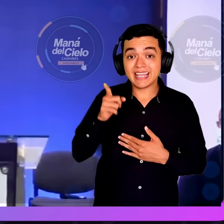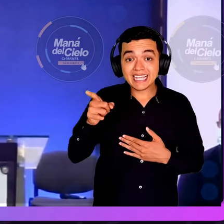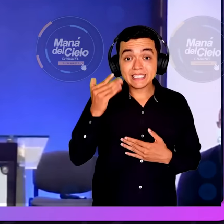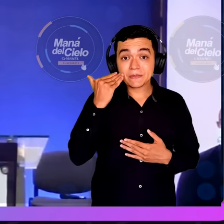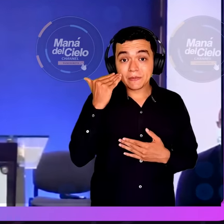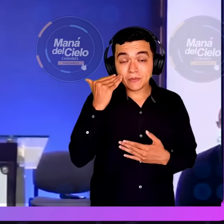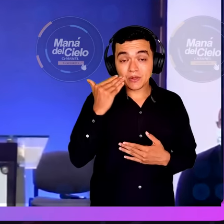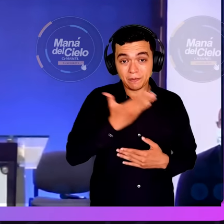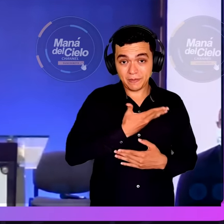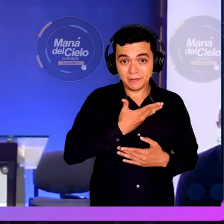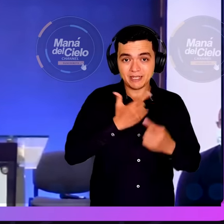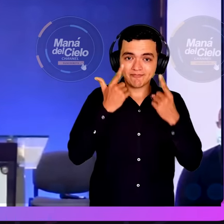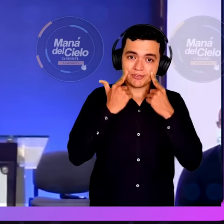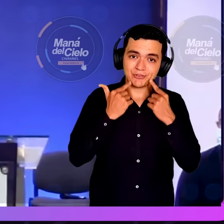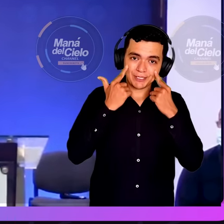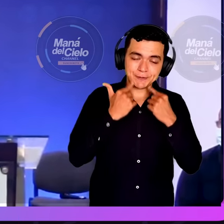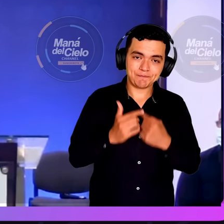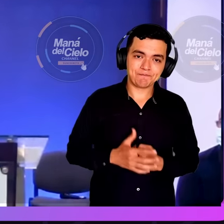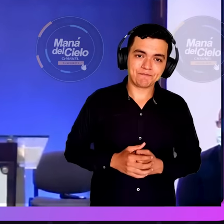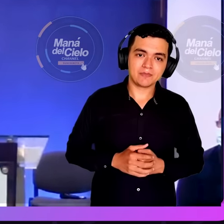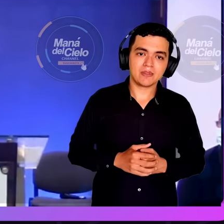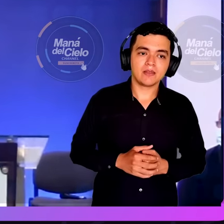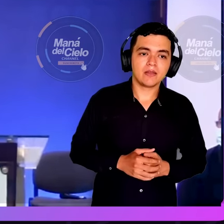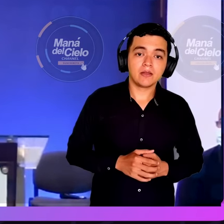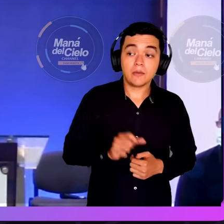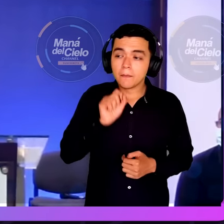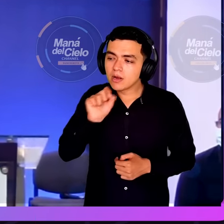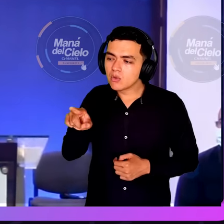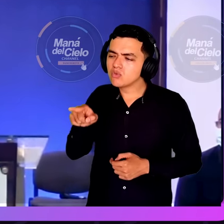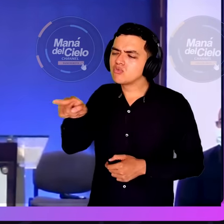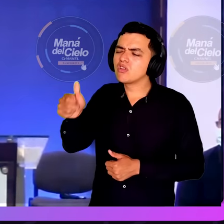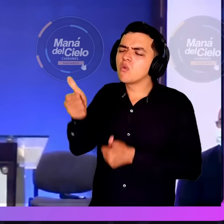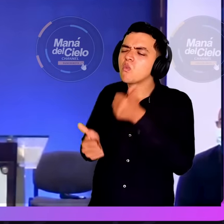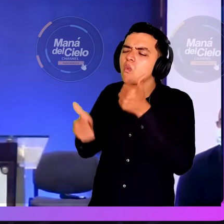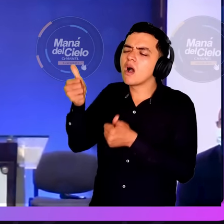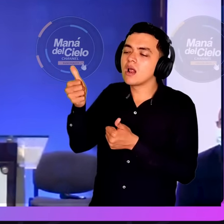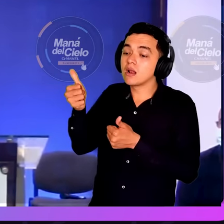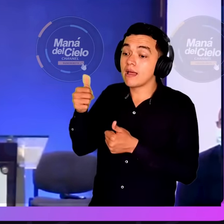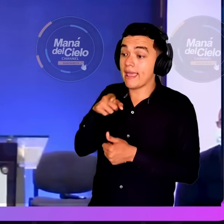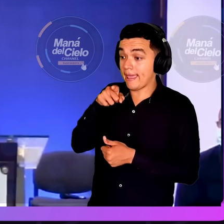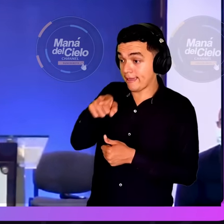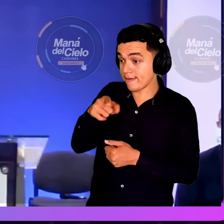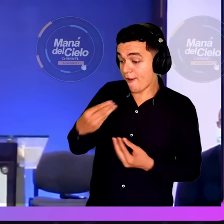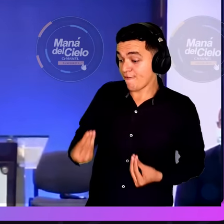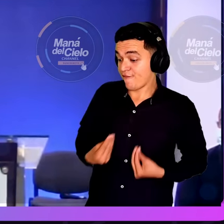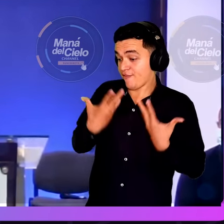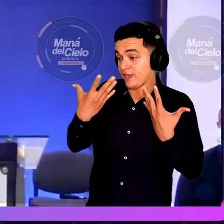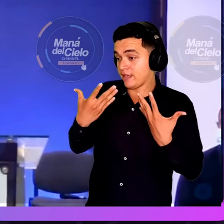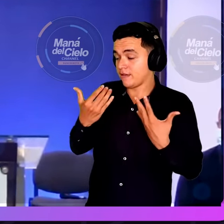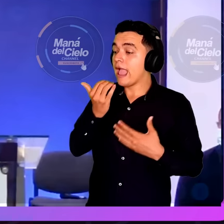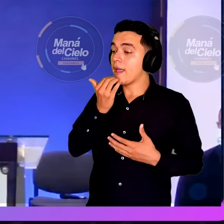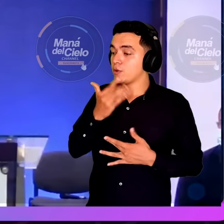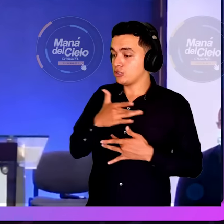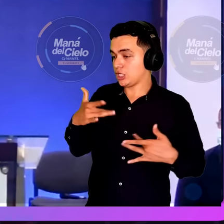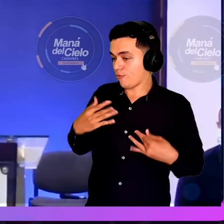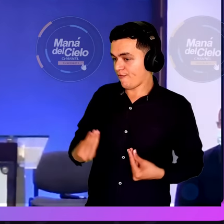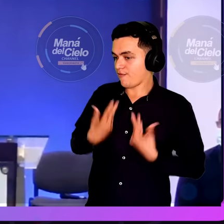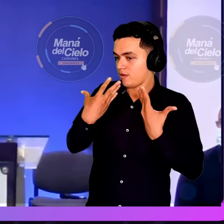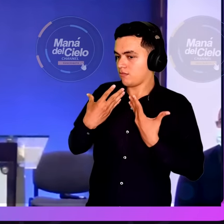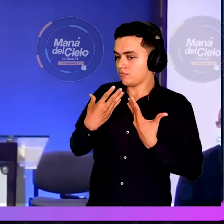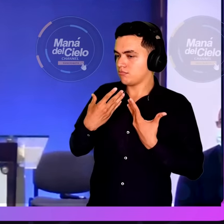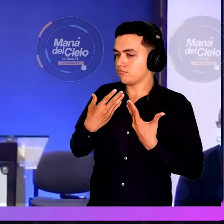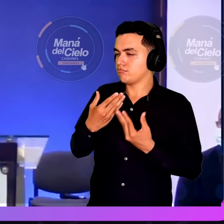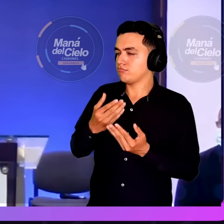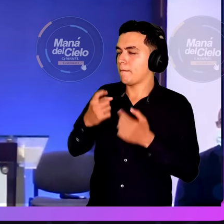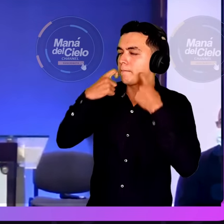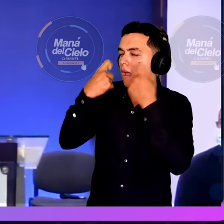has criado a esa niña. Ella se nos compuso con el Señor unos mesecitos y comenzó a disfrutar un poco su hijo, pero de todas formas tú la has cuidado. ¿Y qué